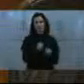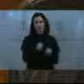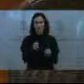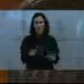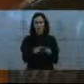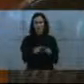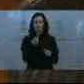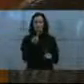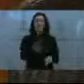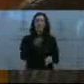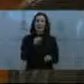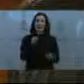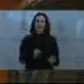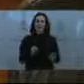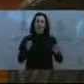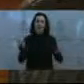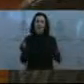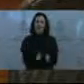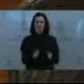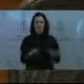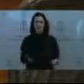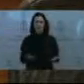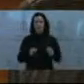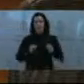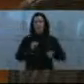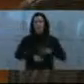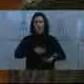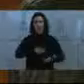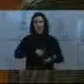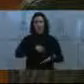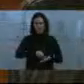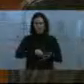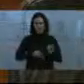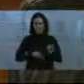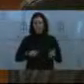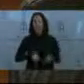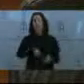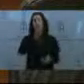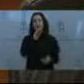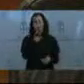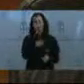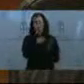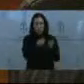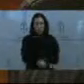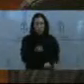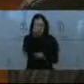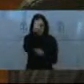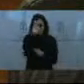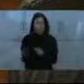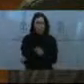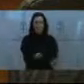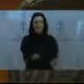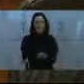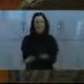marcha las disposiciones de un plan. Entiendo que usted considere que esto de planificar es algo, no sé si